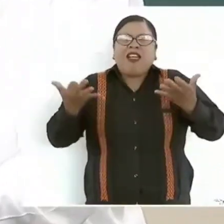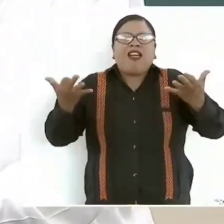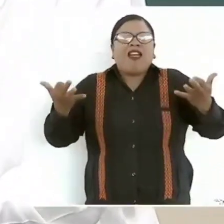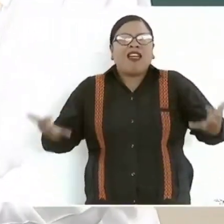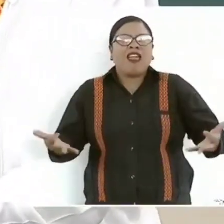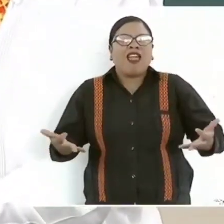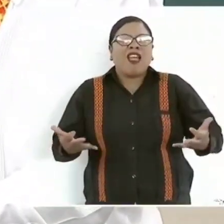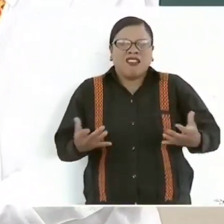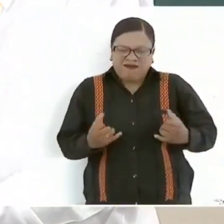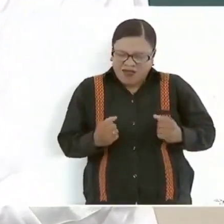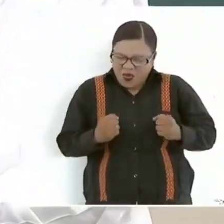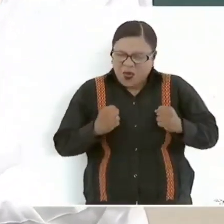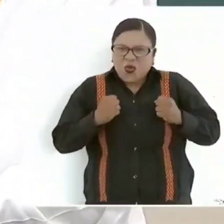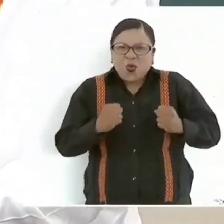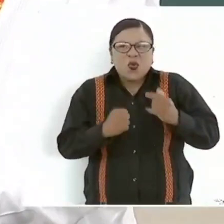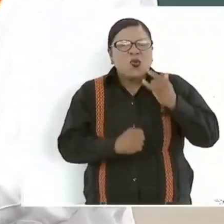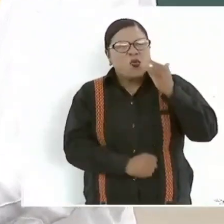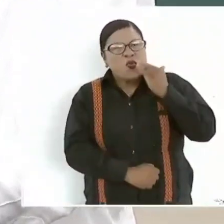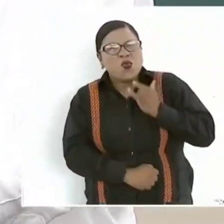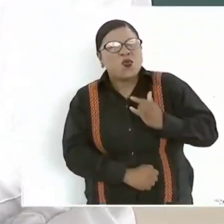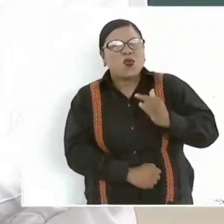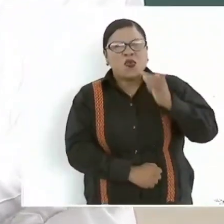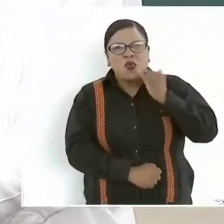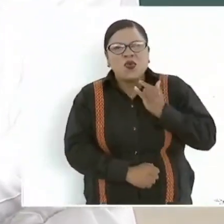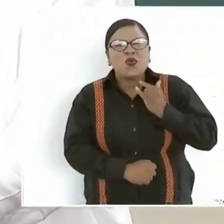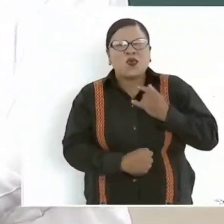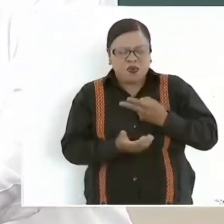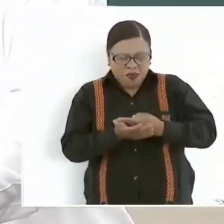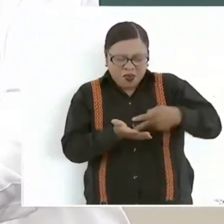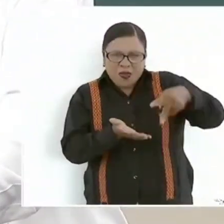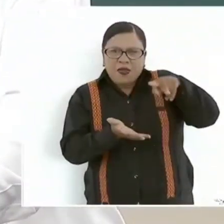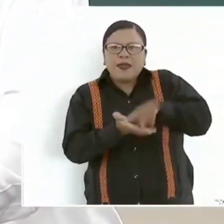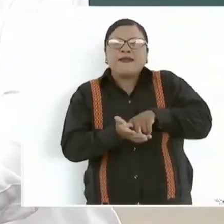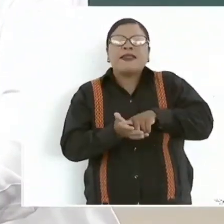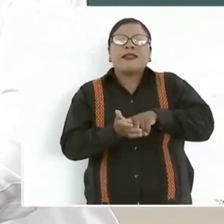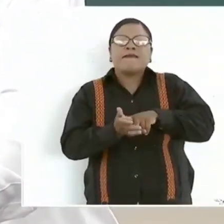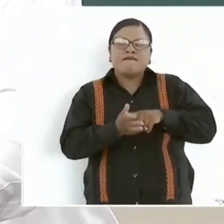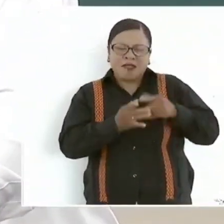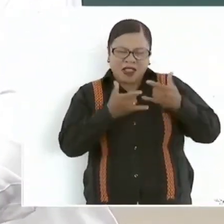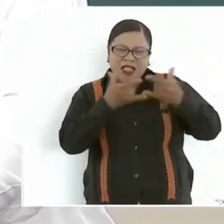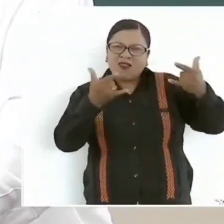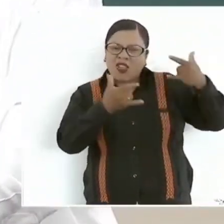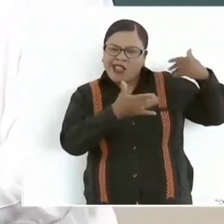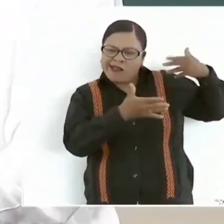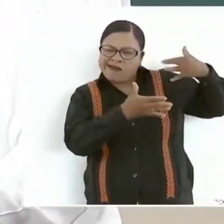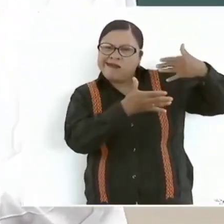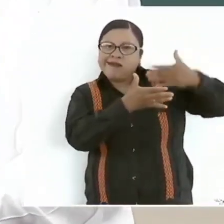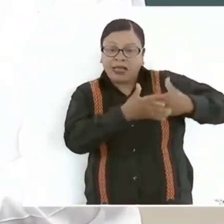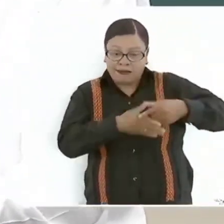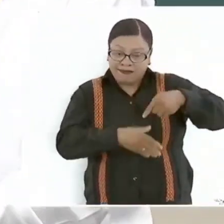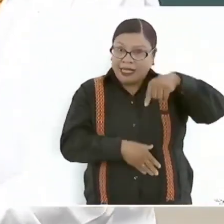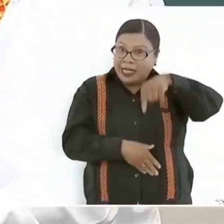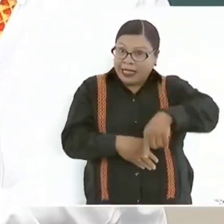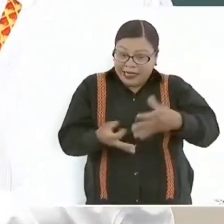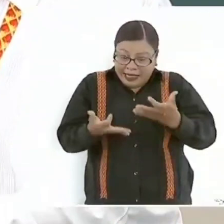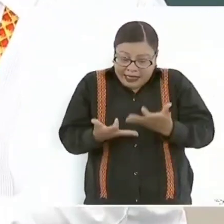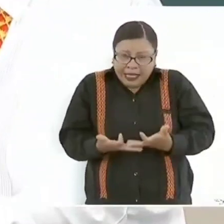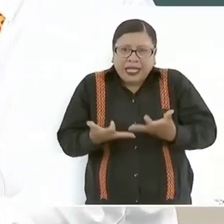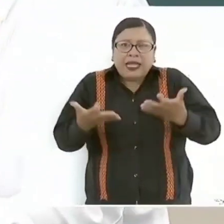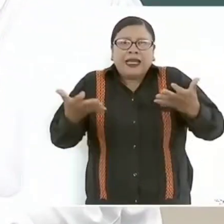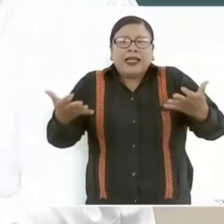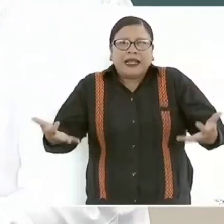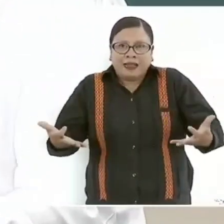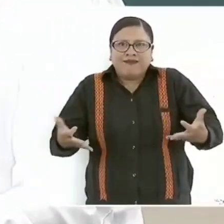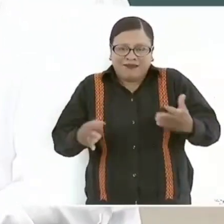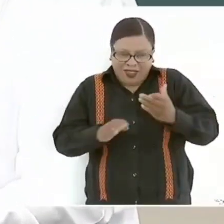de resistencia, de lucha, de mucha historia. Estas tierras que